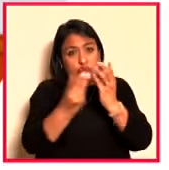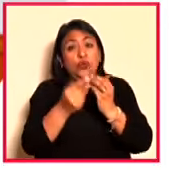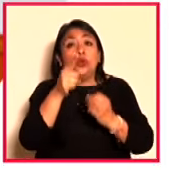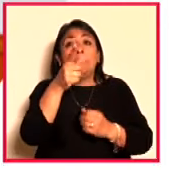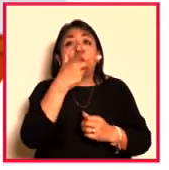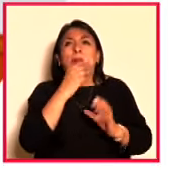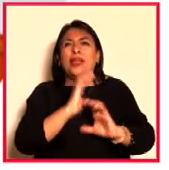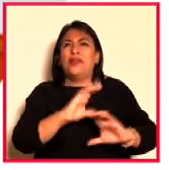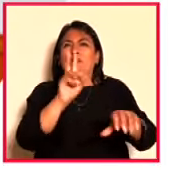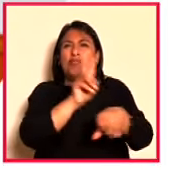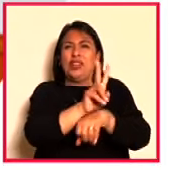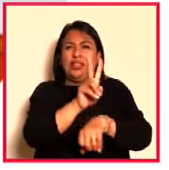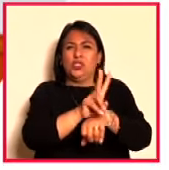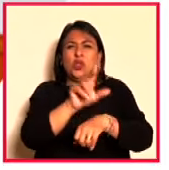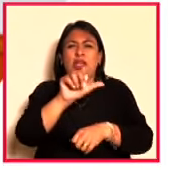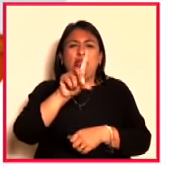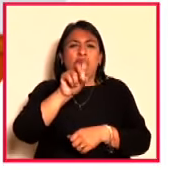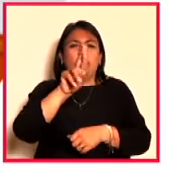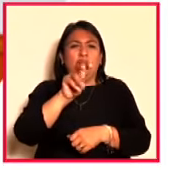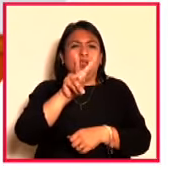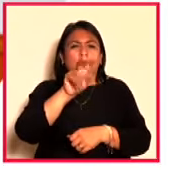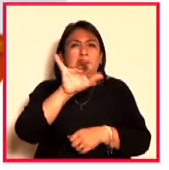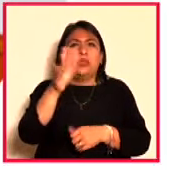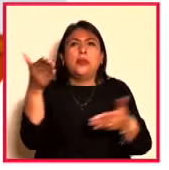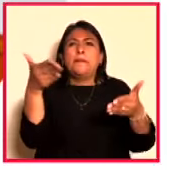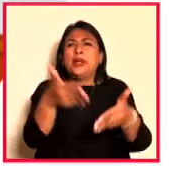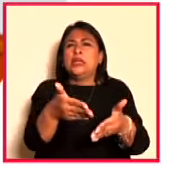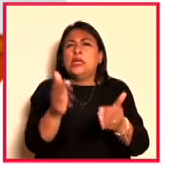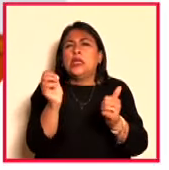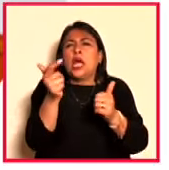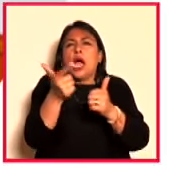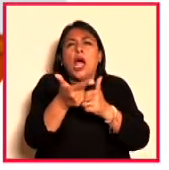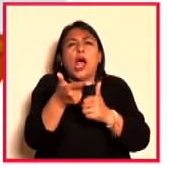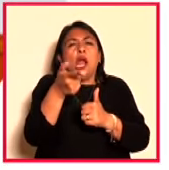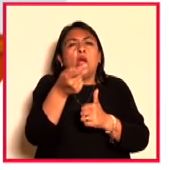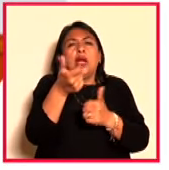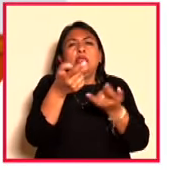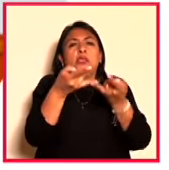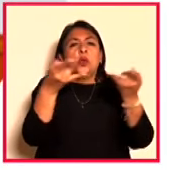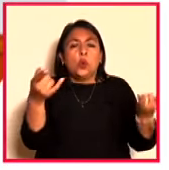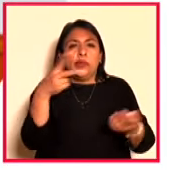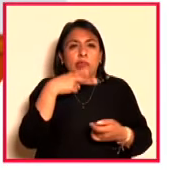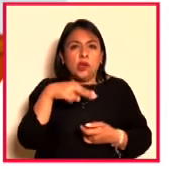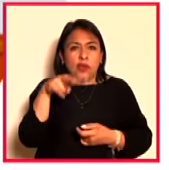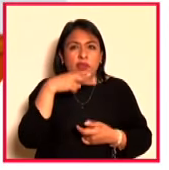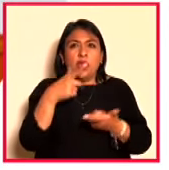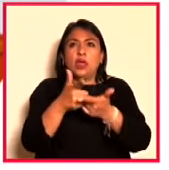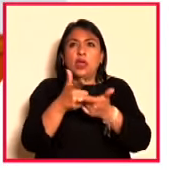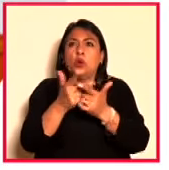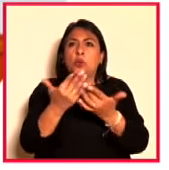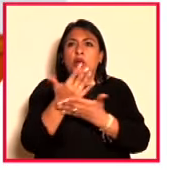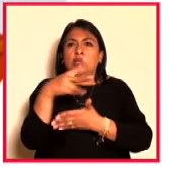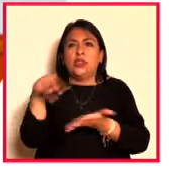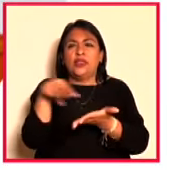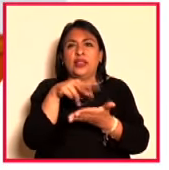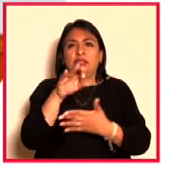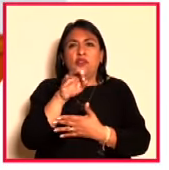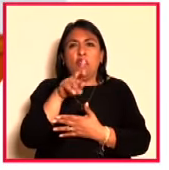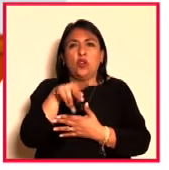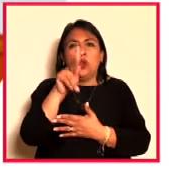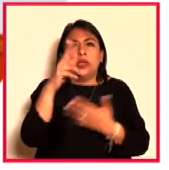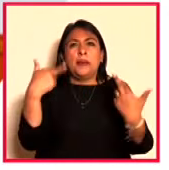venezolano Andrés Vicente Lasso presentará Algo que casi es un cuento de Navidad. La Compañía Nacional de Danza Folclórica de la maestra